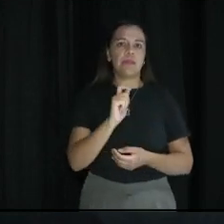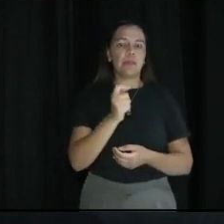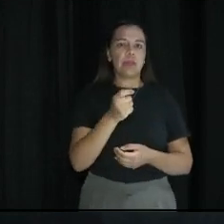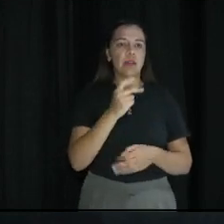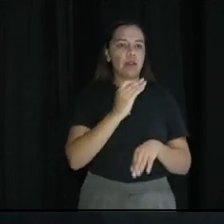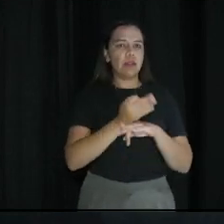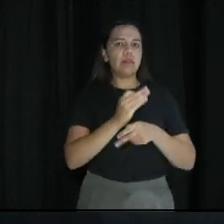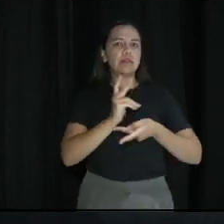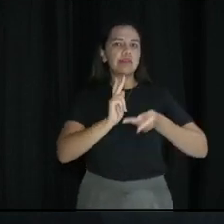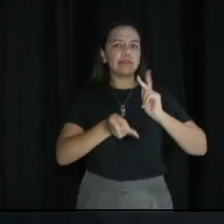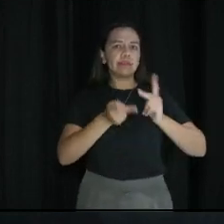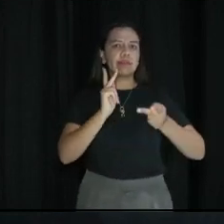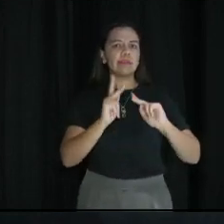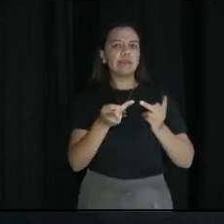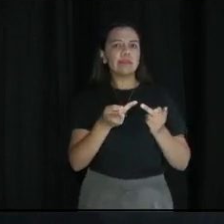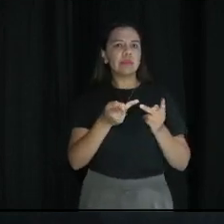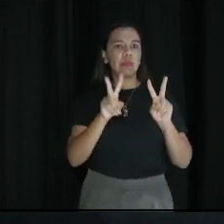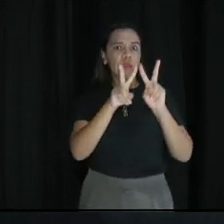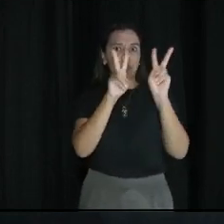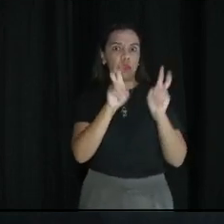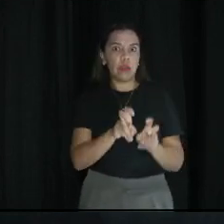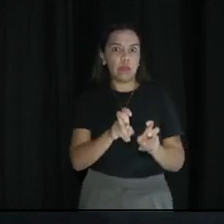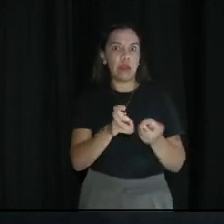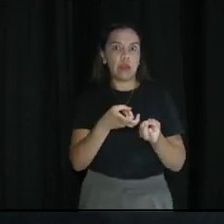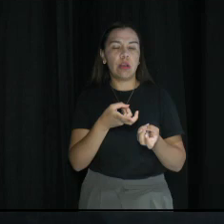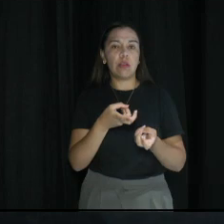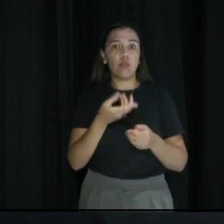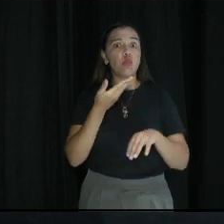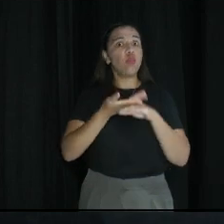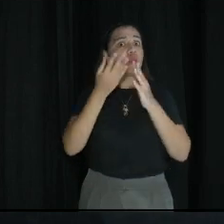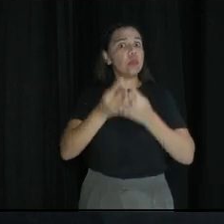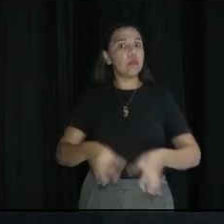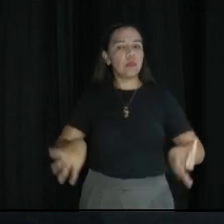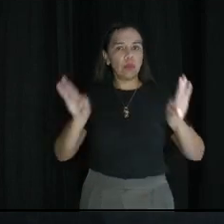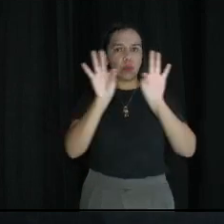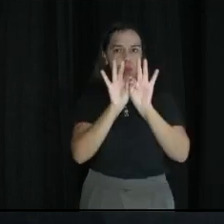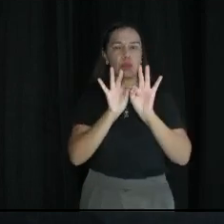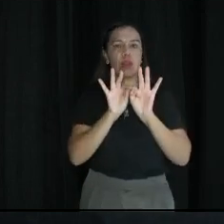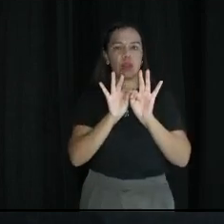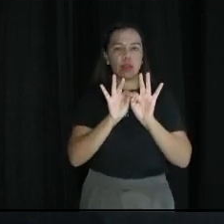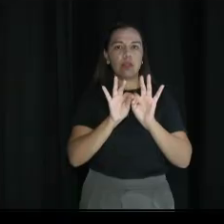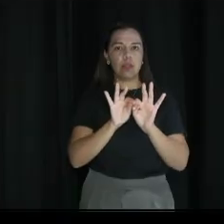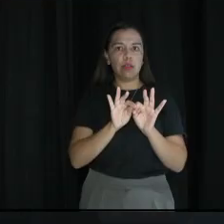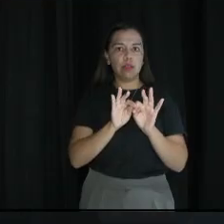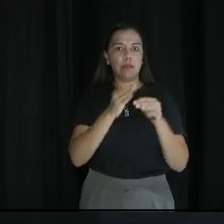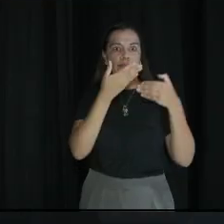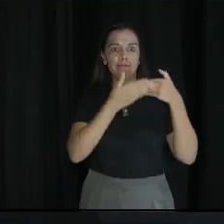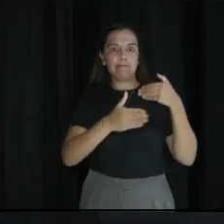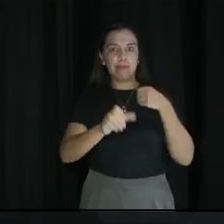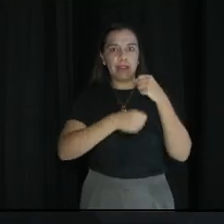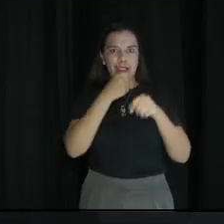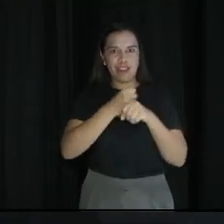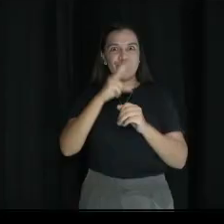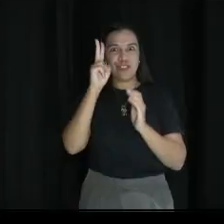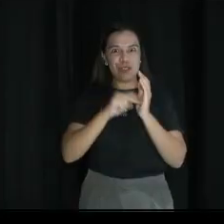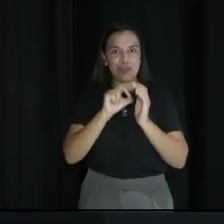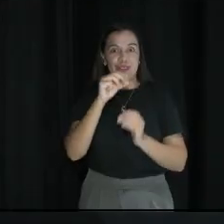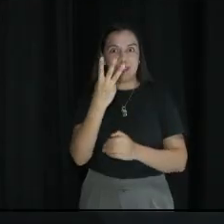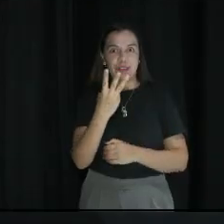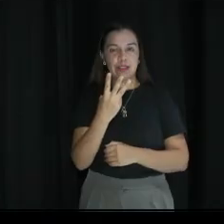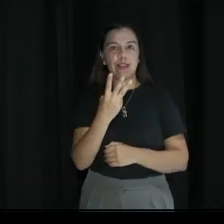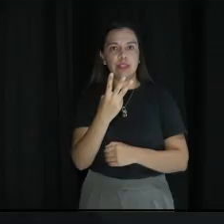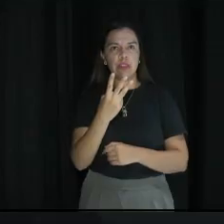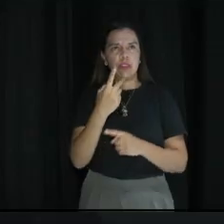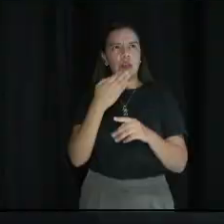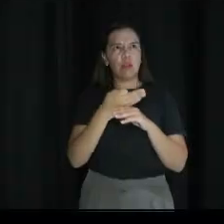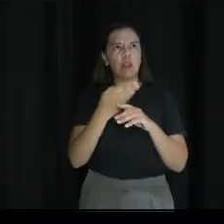ver dos asuntos que son de suma importancia. Uno fue en este año, 2023, y el otro